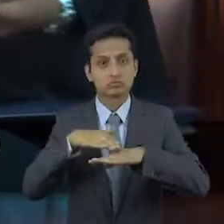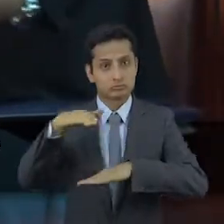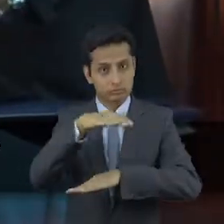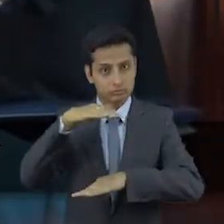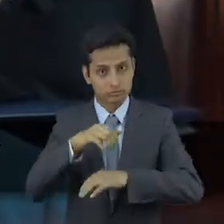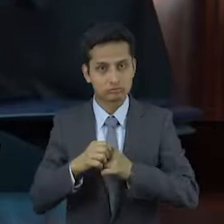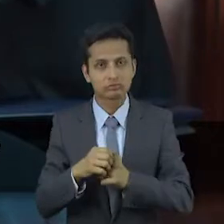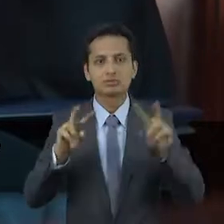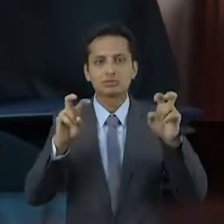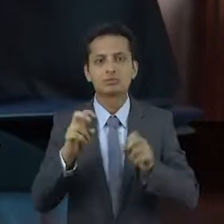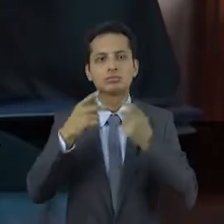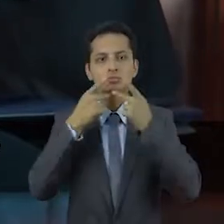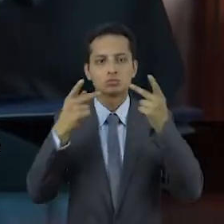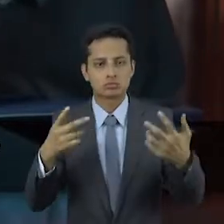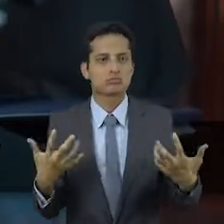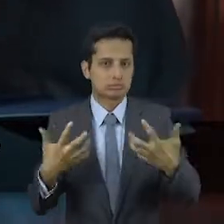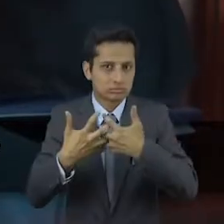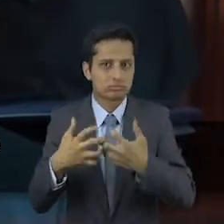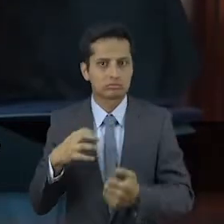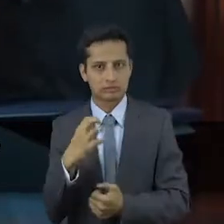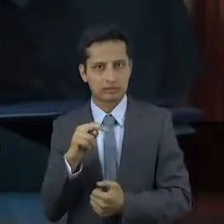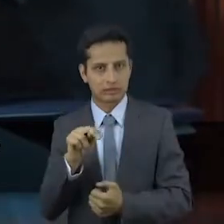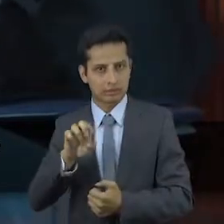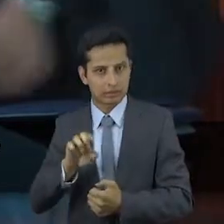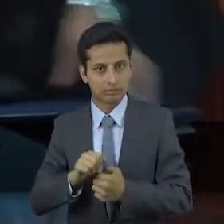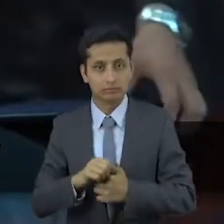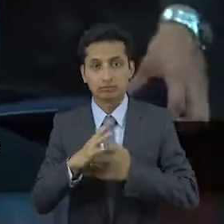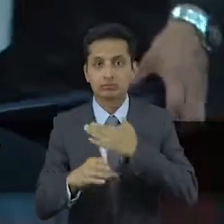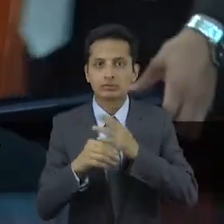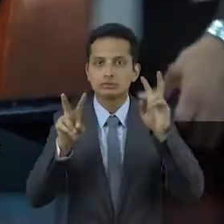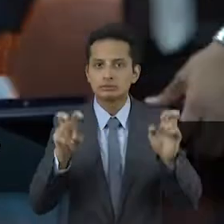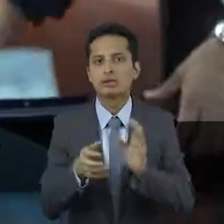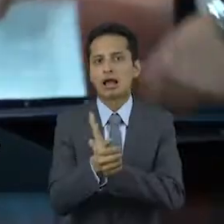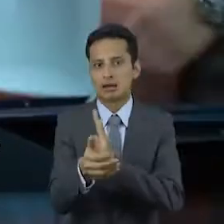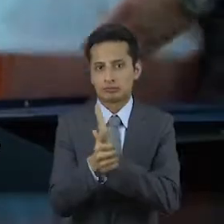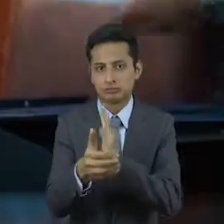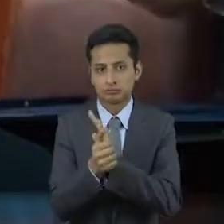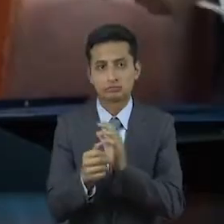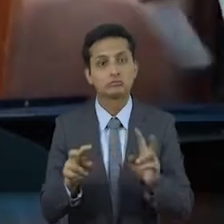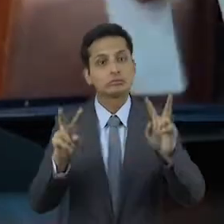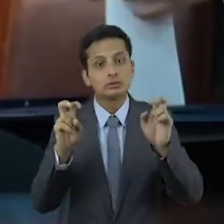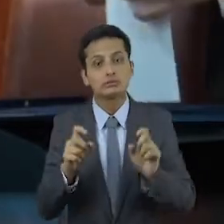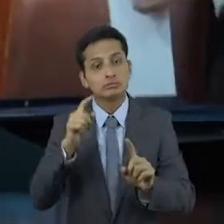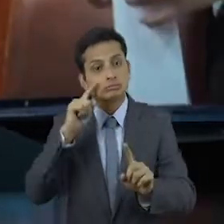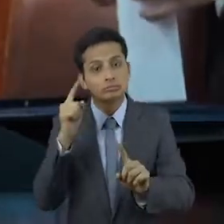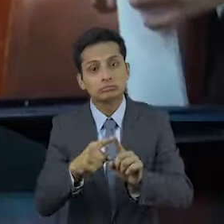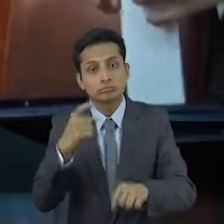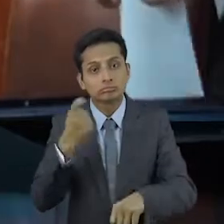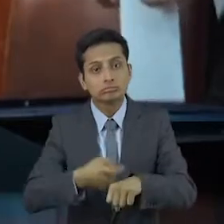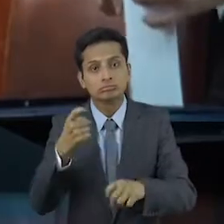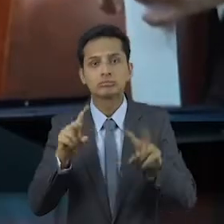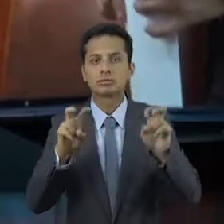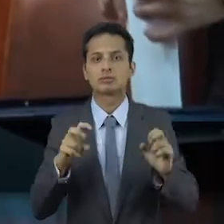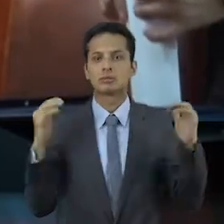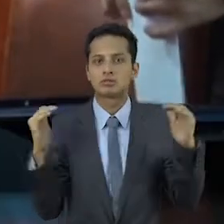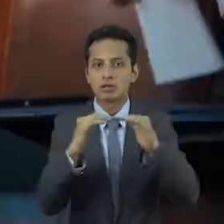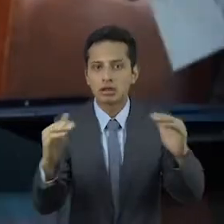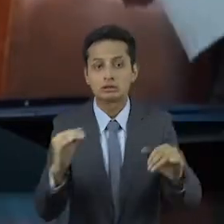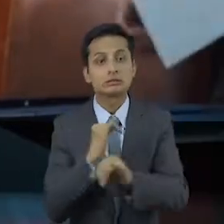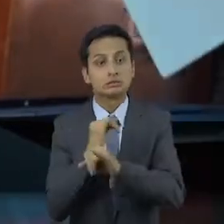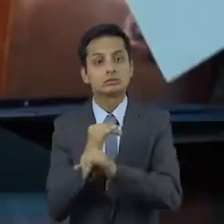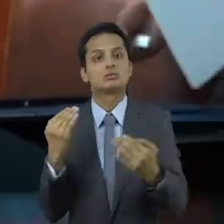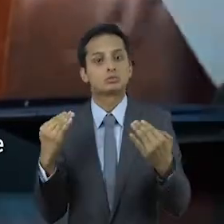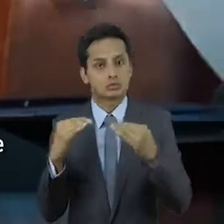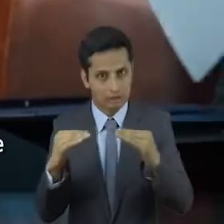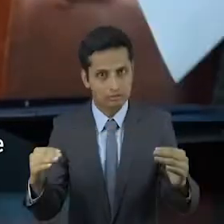organismos principalmente públicos, en este caso el Consejo Nacional Electoral. Son temas de capacitación en función de temas de la democracia. El Instituto